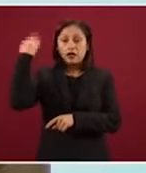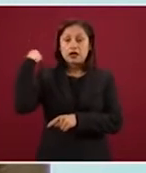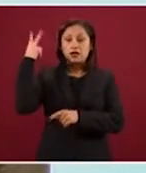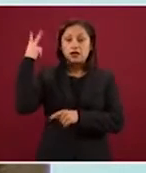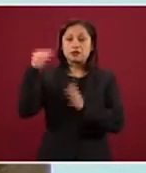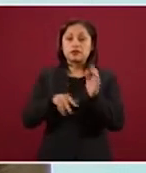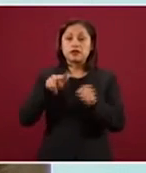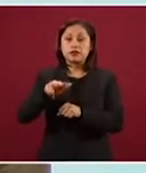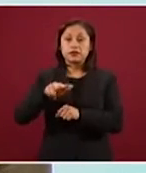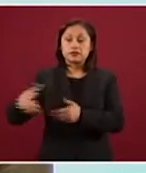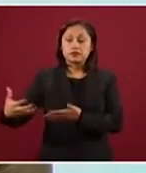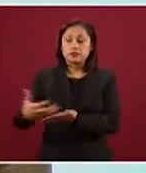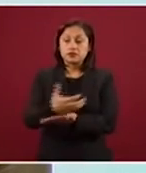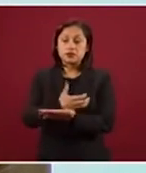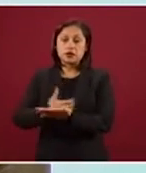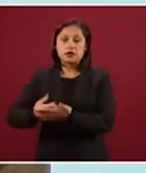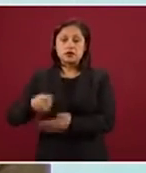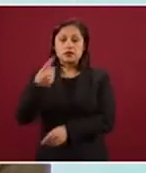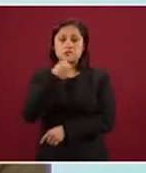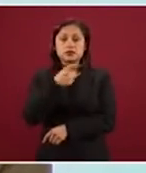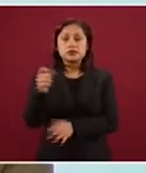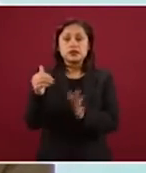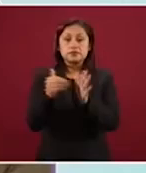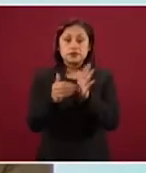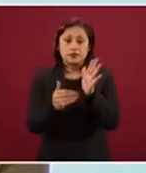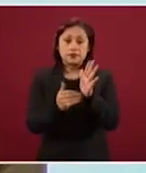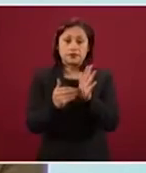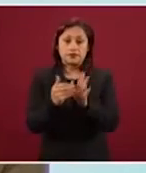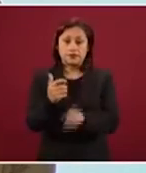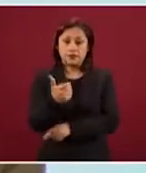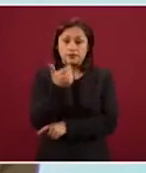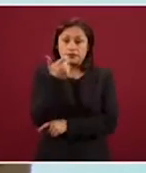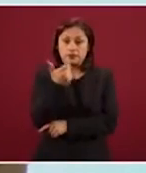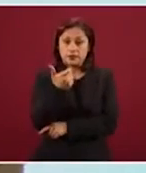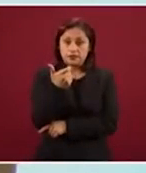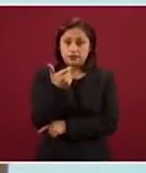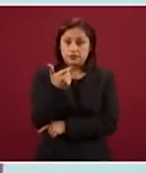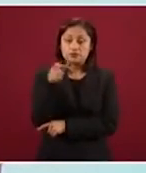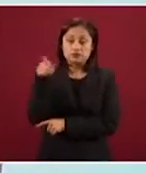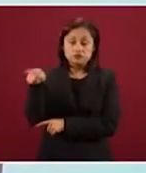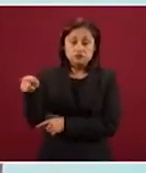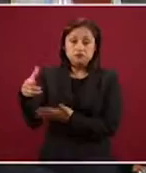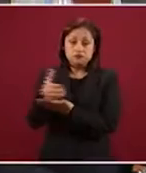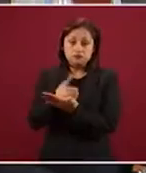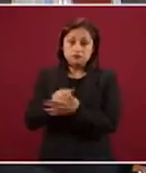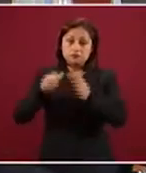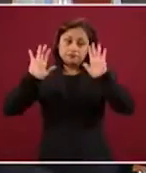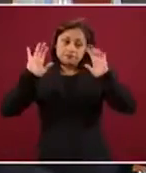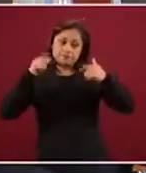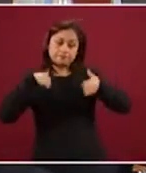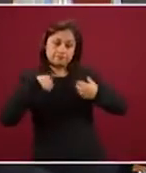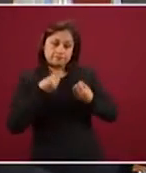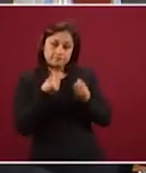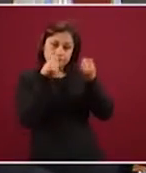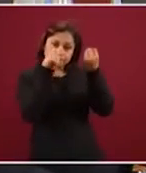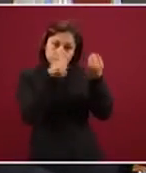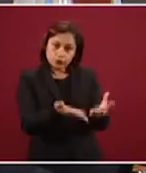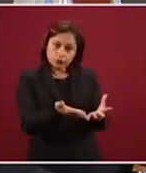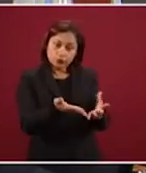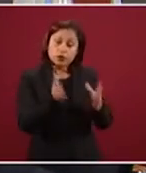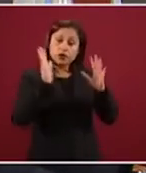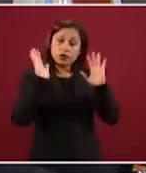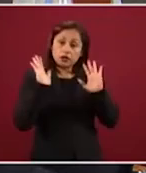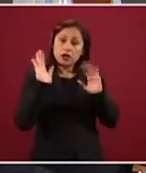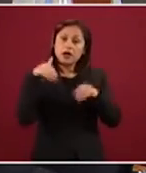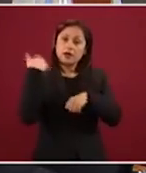de 100,000 millones de pesos, lo cual se los dejo simplemente como un dato que es importante en el momento